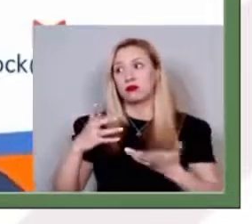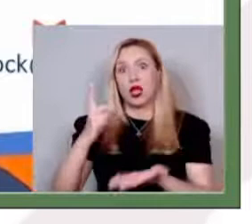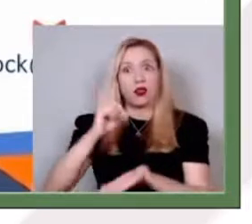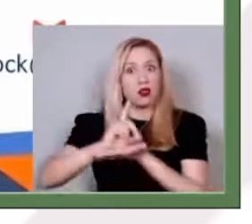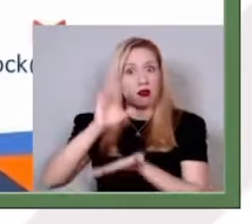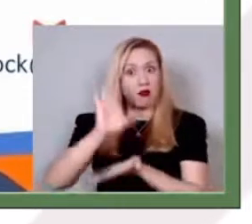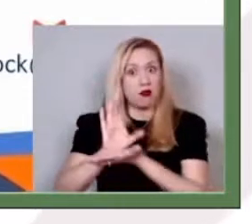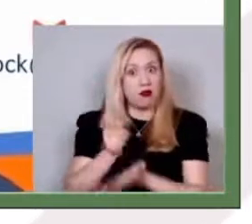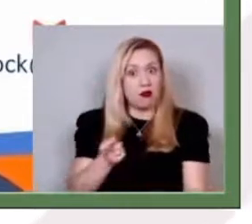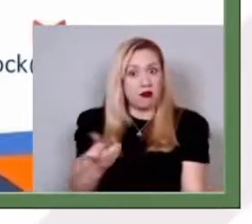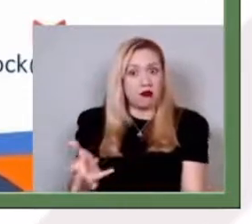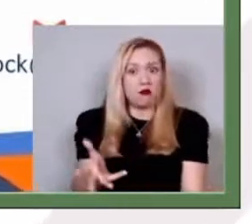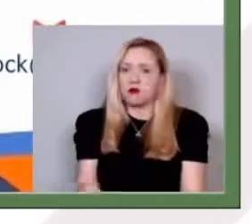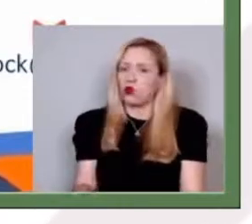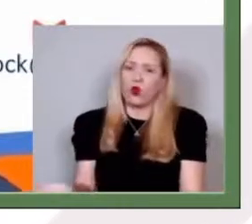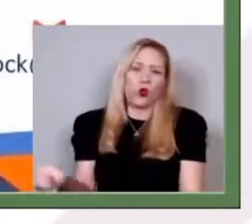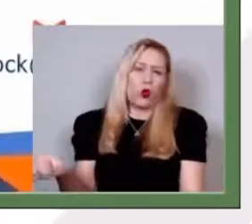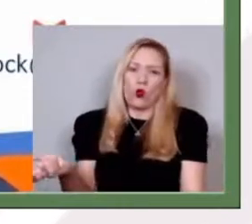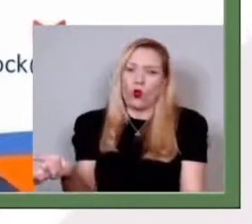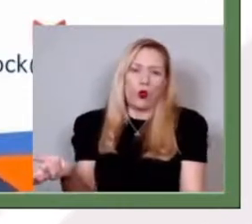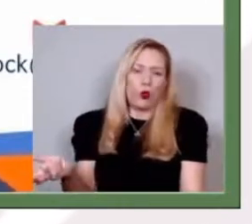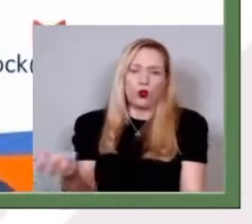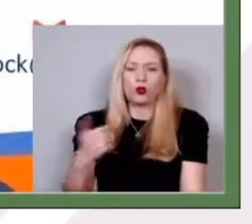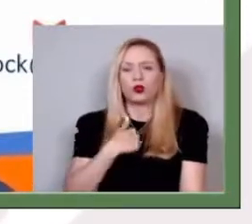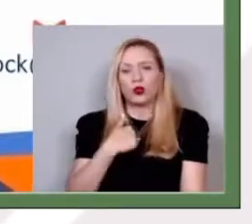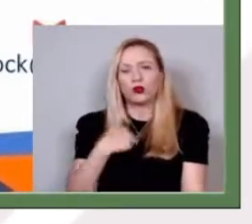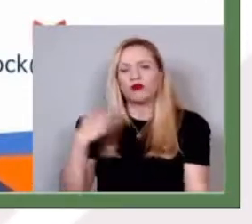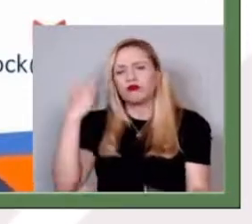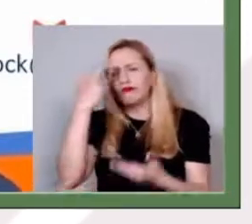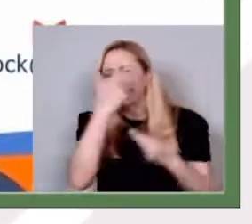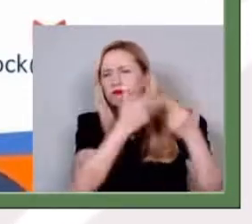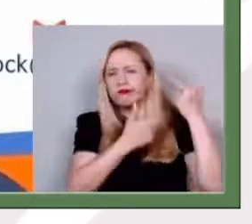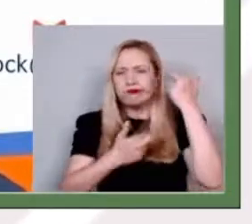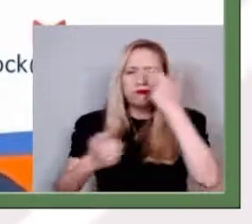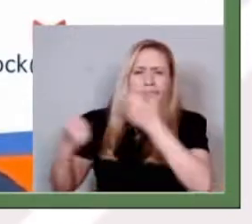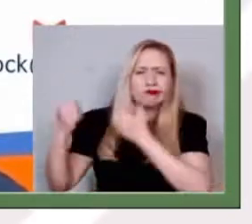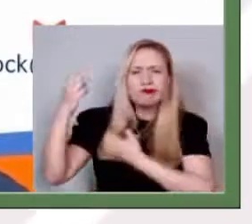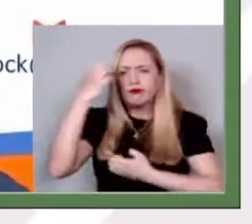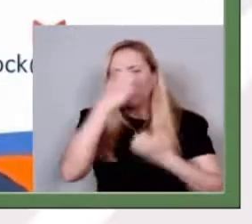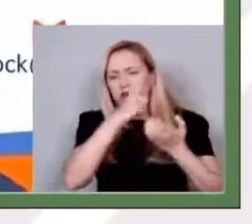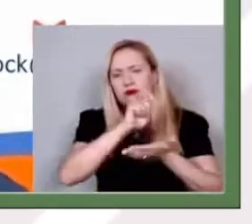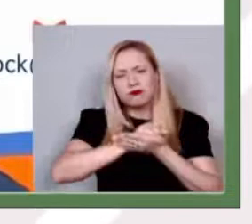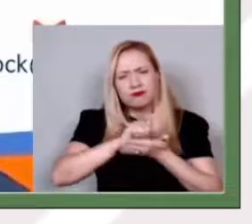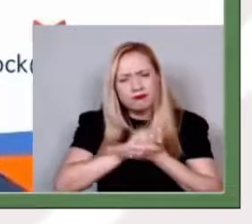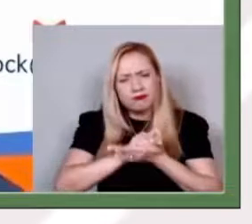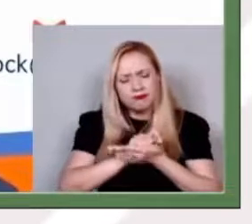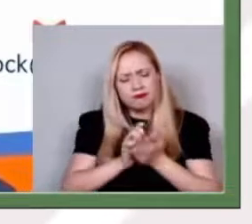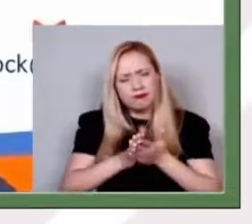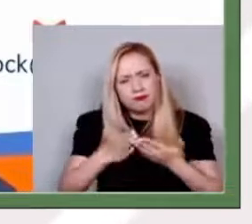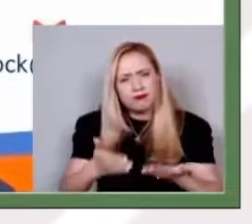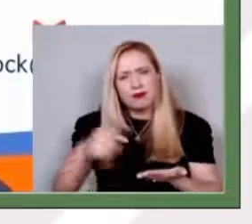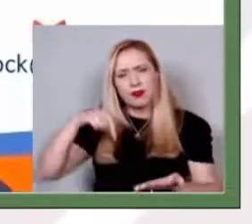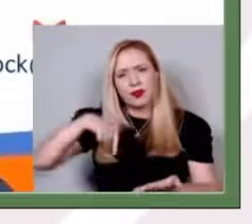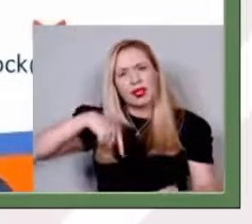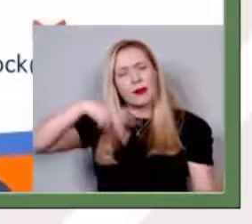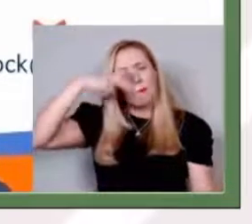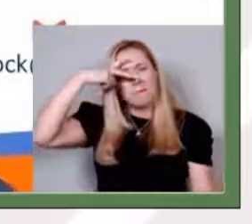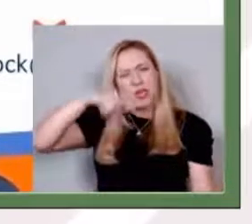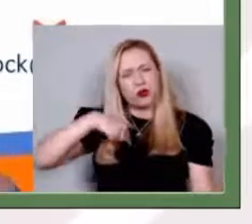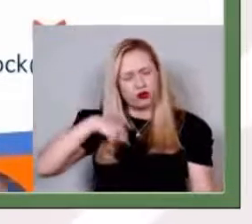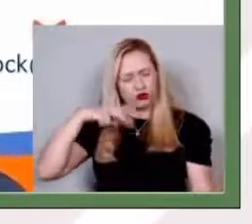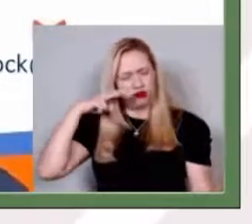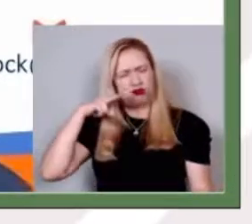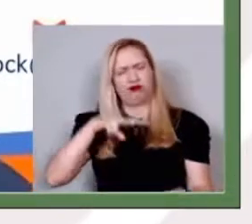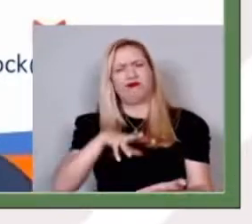discapacitadas. Del trabajo que estaba haciendo, revisando apuntes y demás, aquí en México me llamó mucho la atención, por